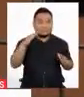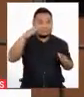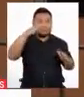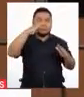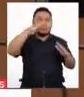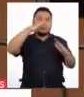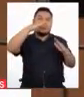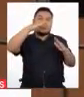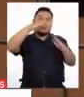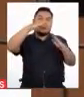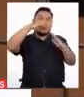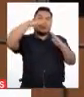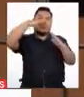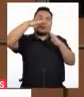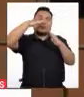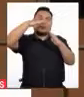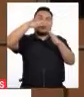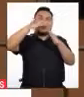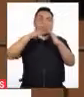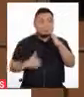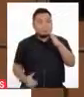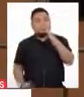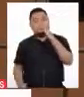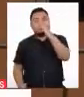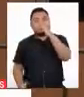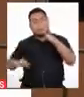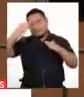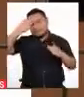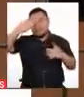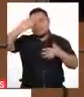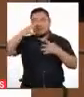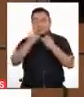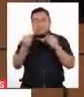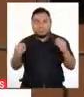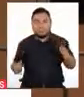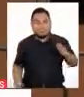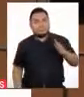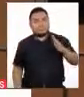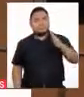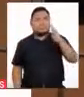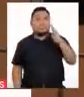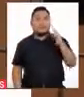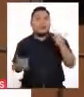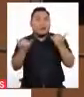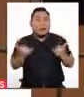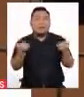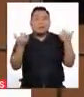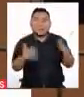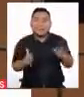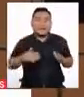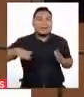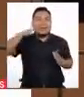aumento, aumento en la cantidad de contagiados, como decimos, estamos ya